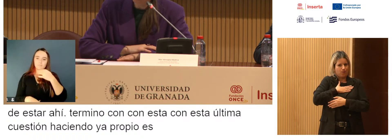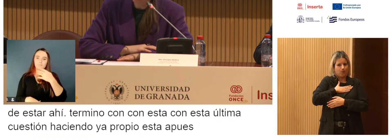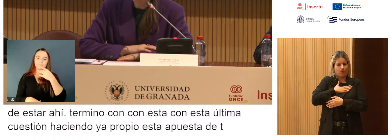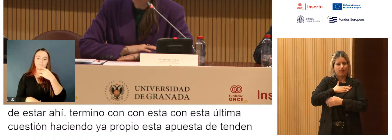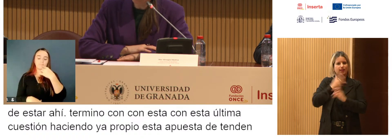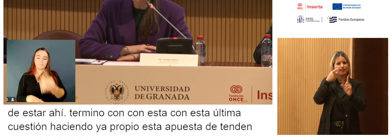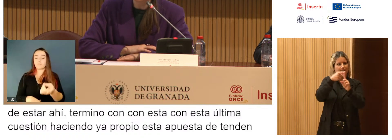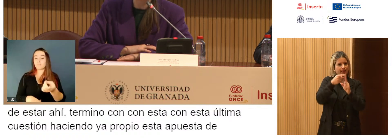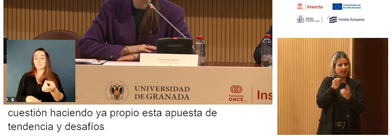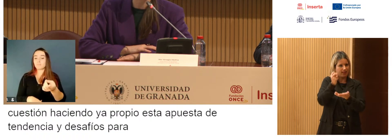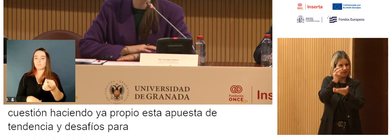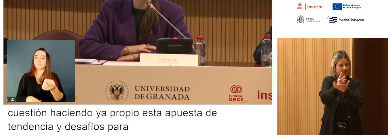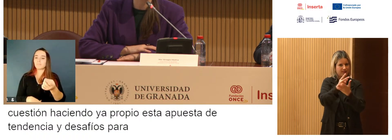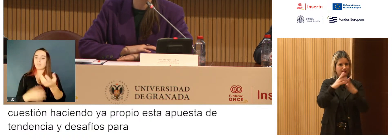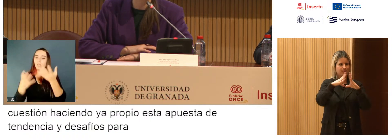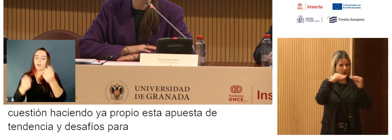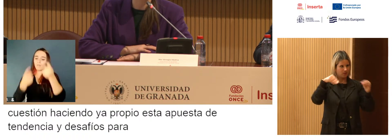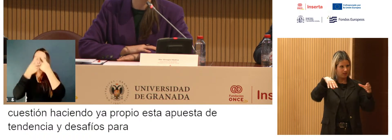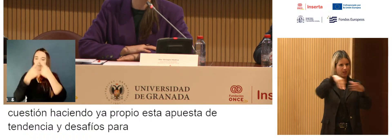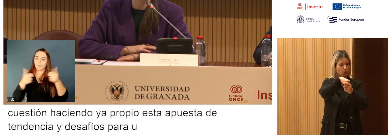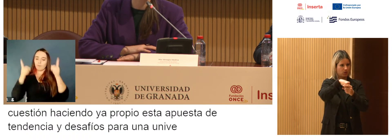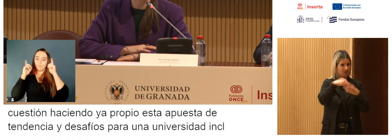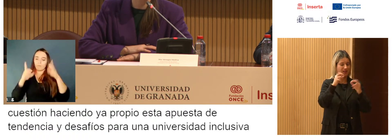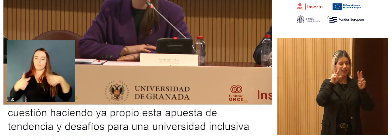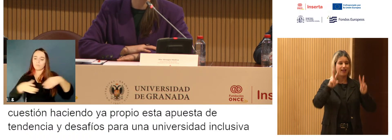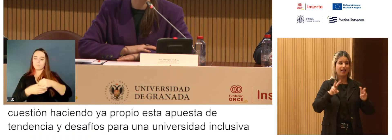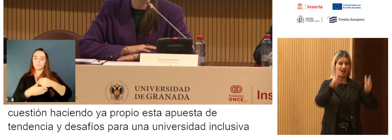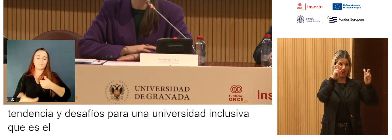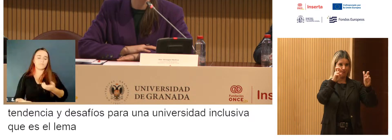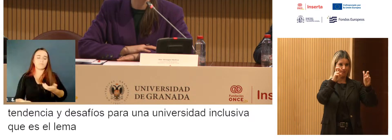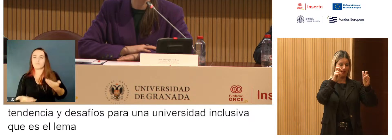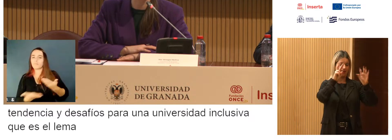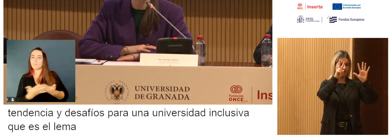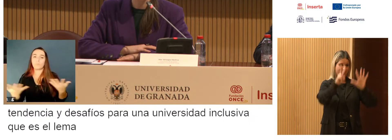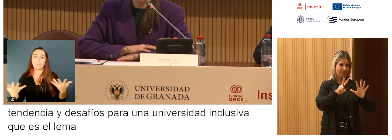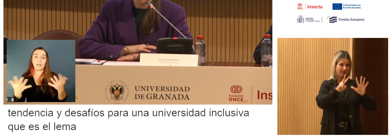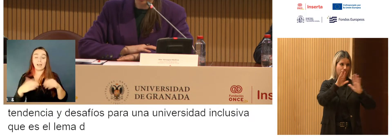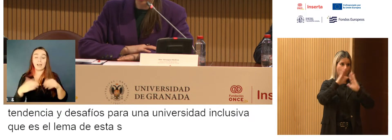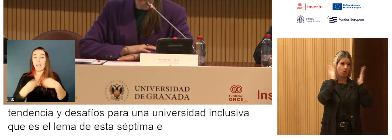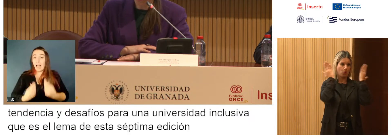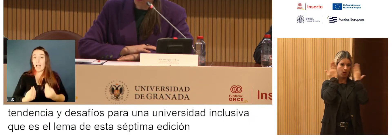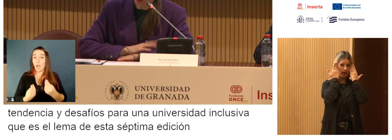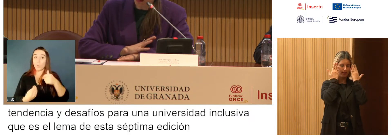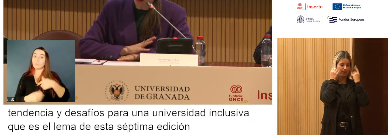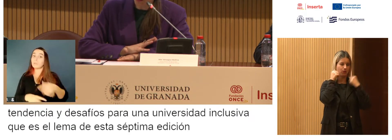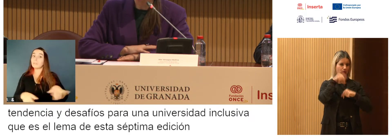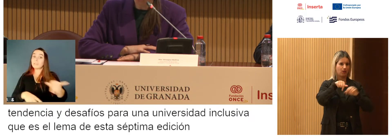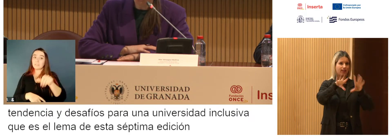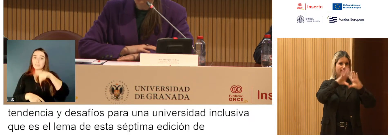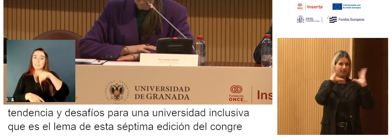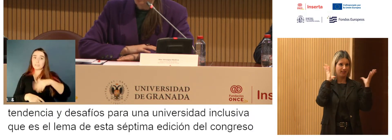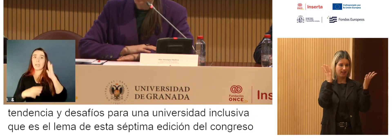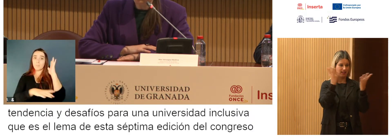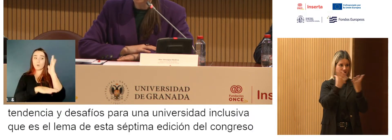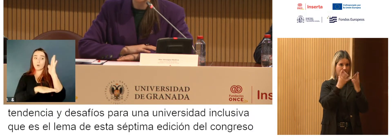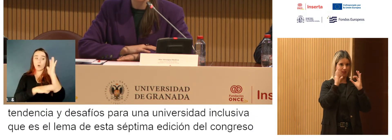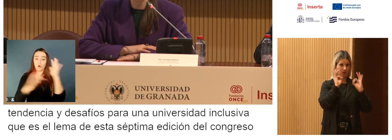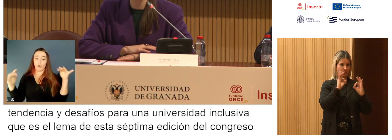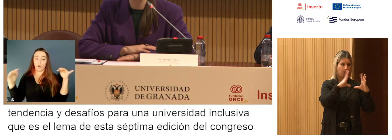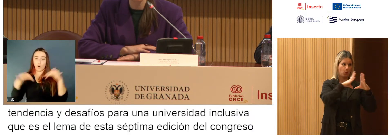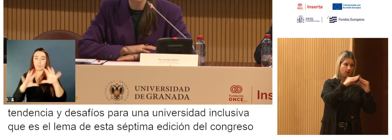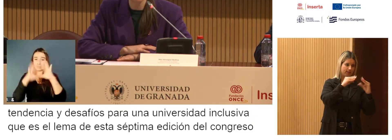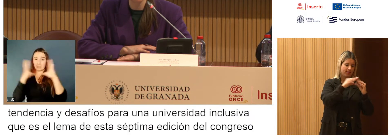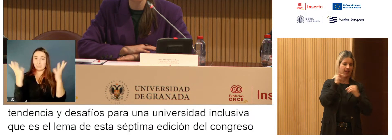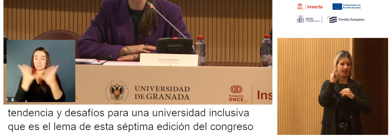para una universidad inclusiva, que es el lema de esta 7ª edición del Congreso Internacional Universidad